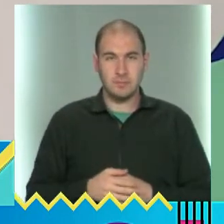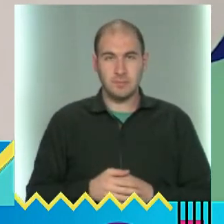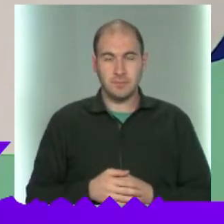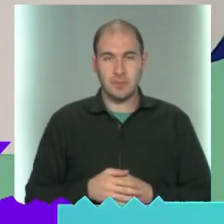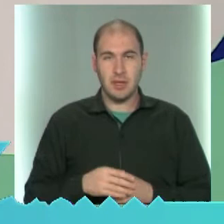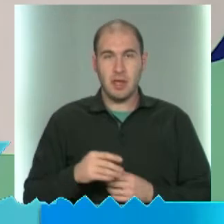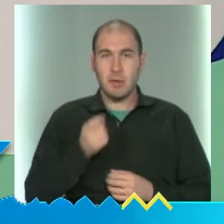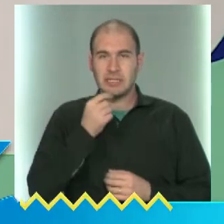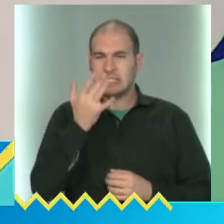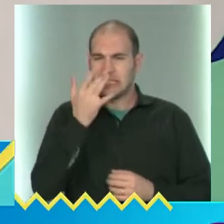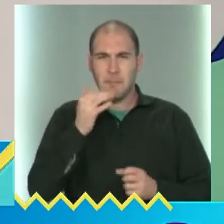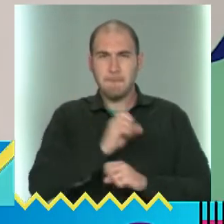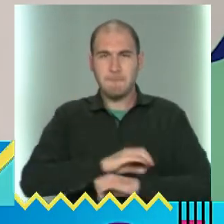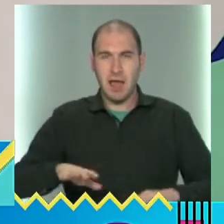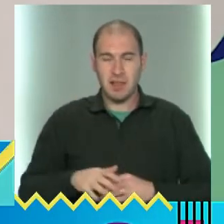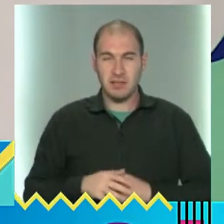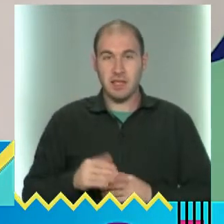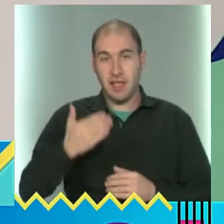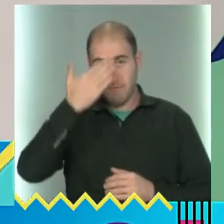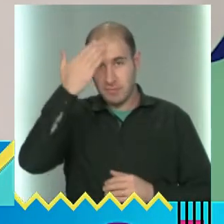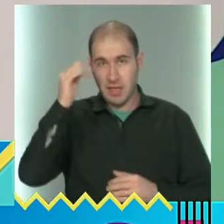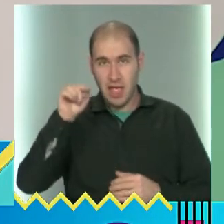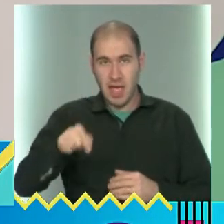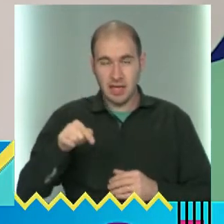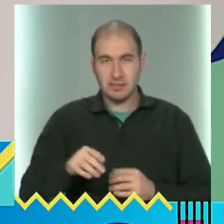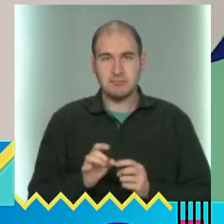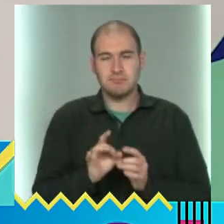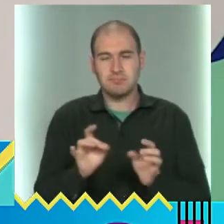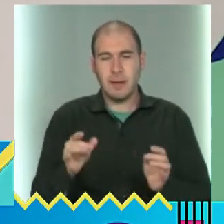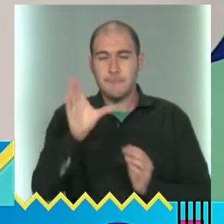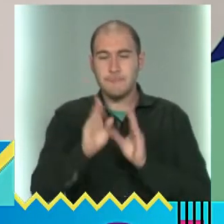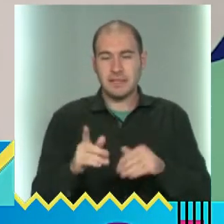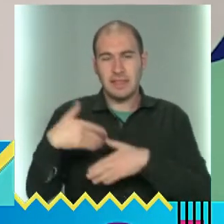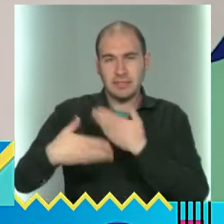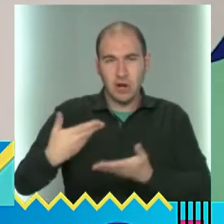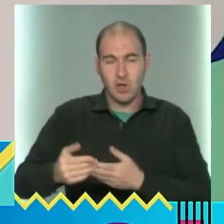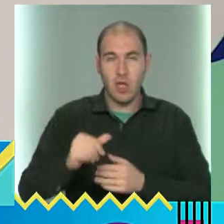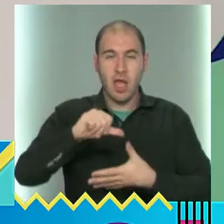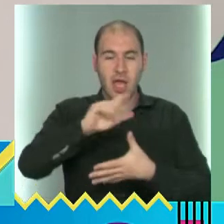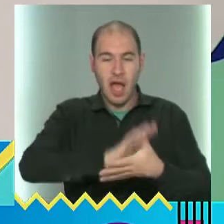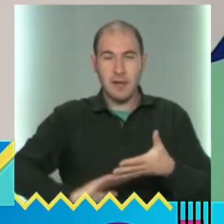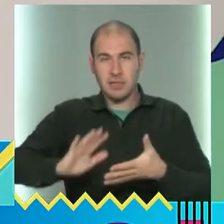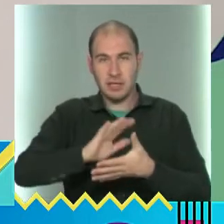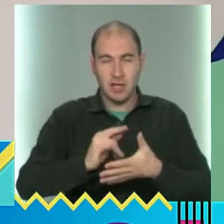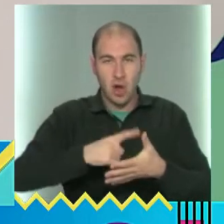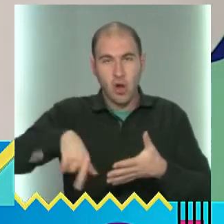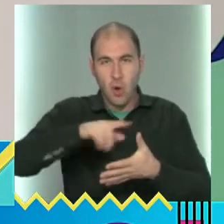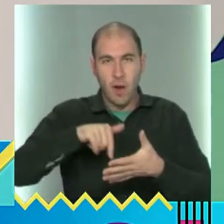malos sistemas sanitarios y por lo tanto esa enfermedad se da mucho en países en vía de desarrollo, no solo eso, América Latina es la zona